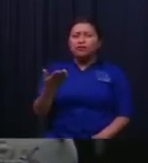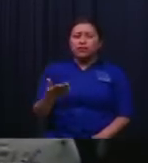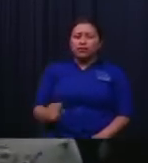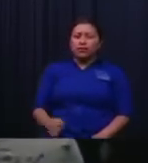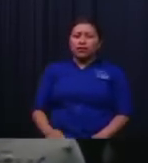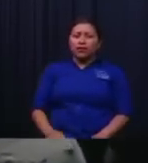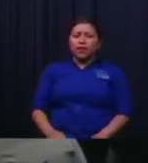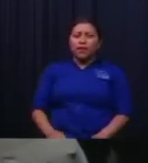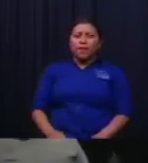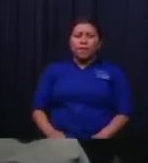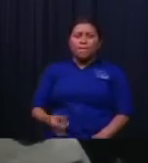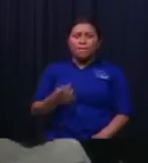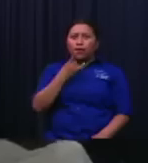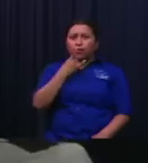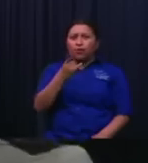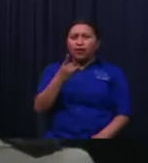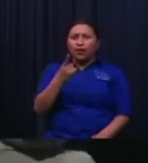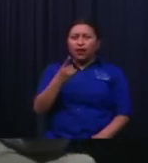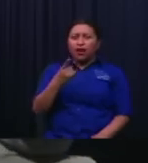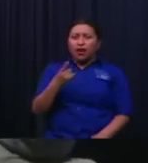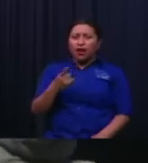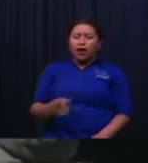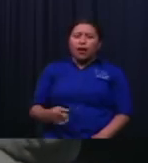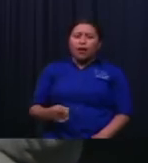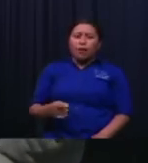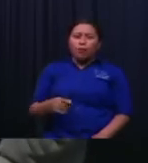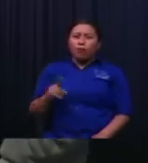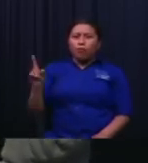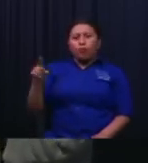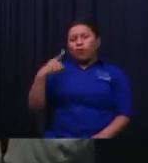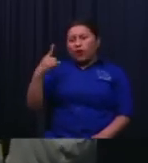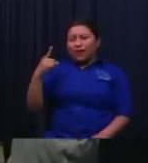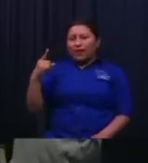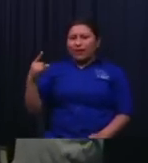ofensa? ¿Pero quién era esa persona?